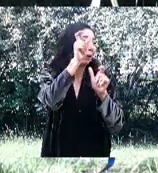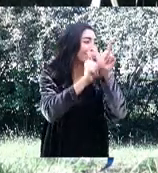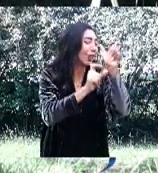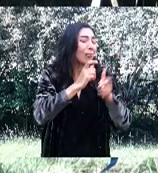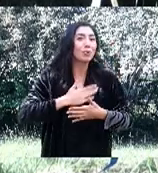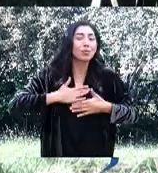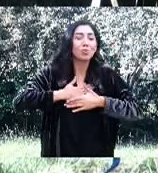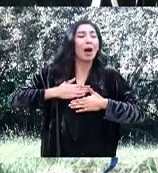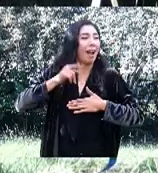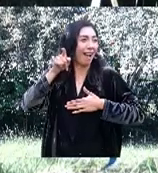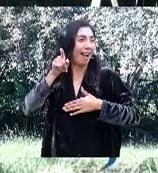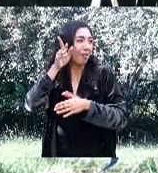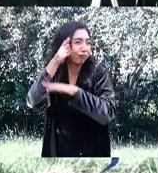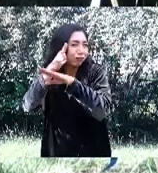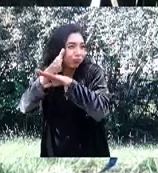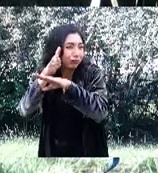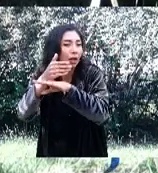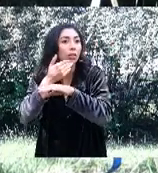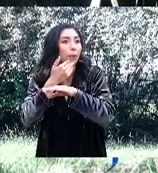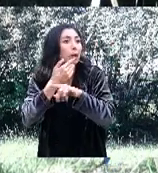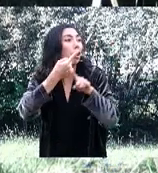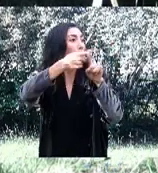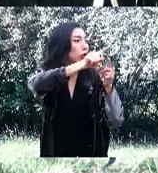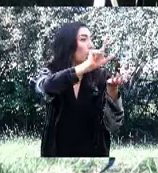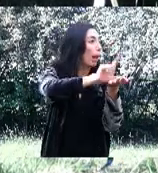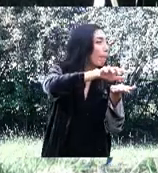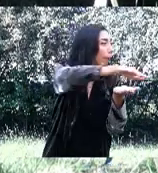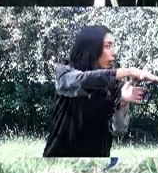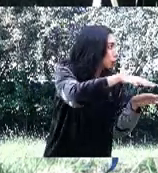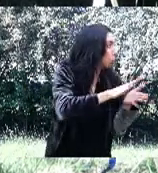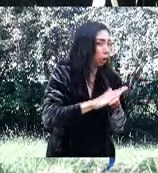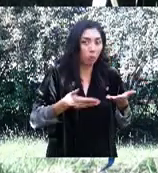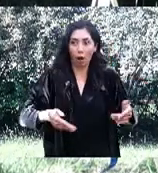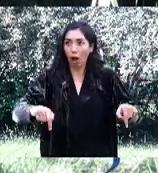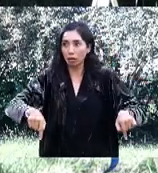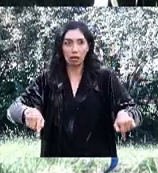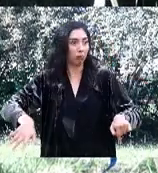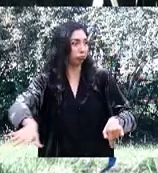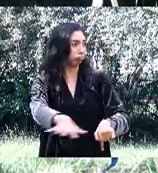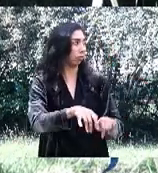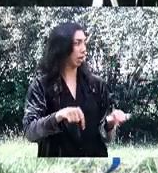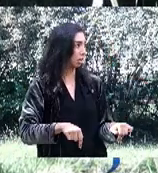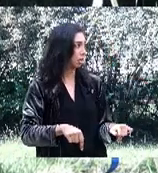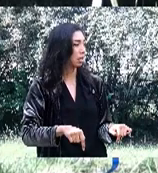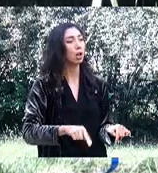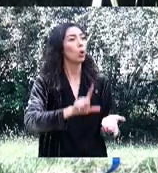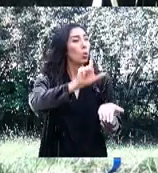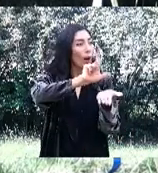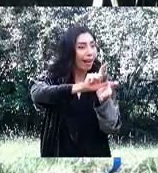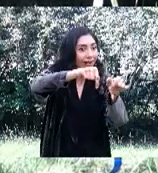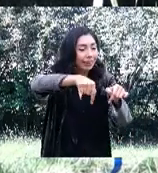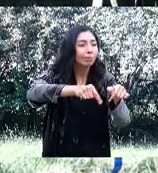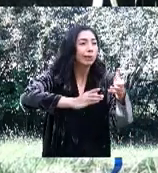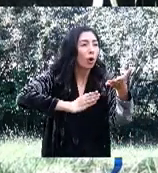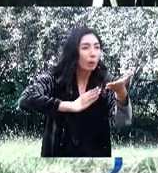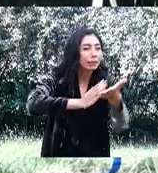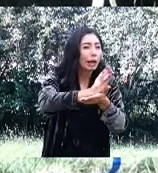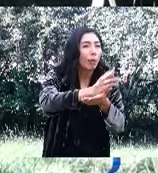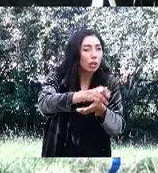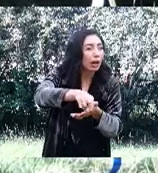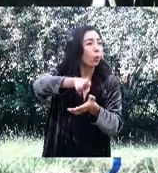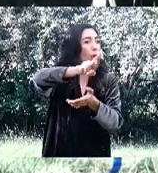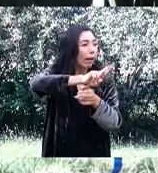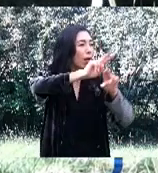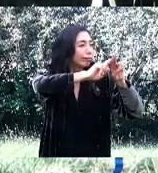no pero también está en estos otros espacios por ejemplo donde estamos hoy día parados no que es un lugar que hemos empezado también a recuperar a